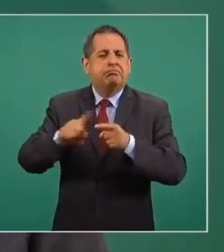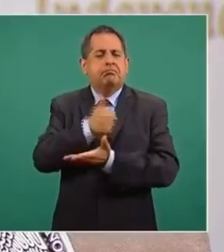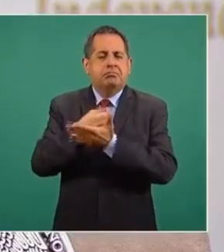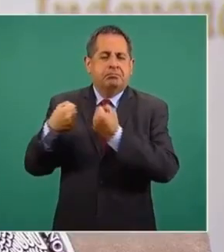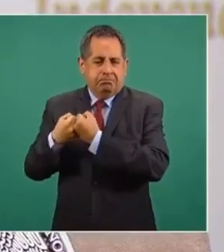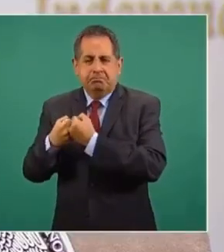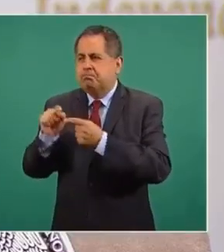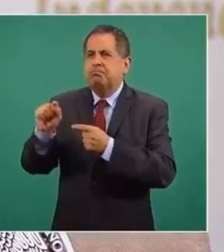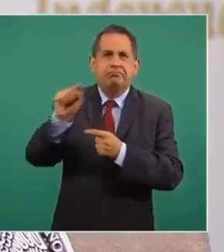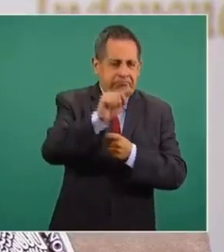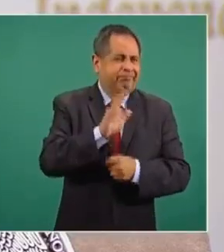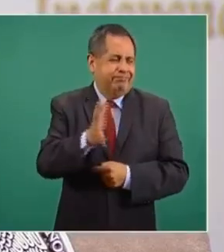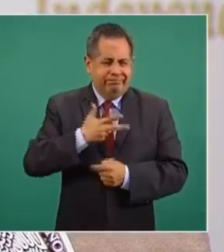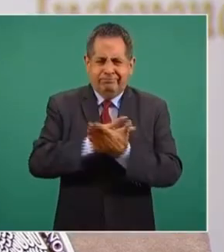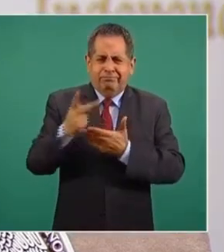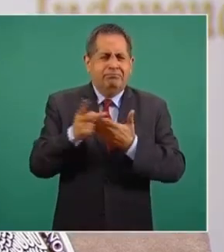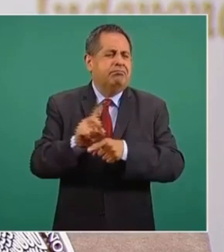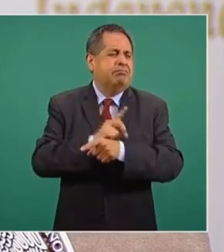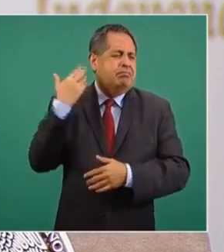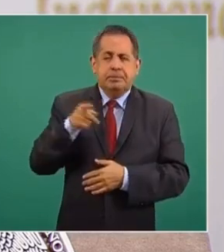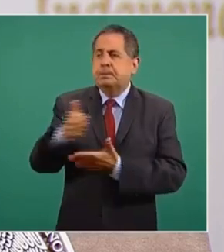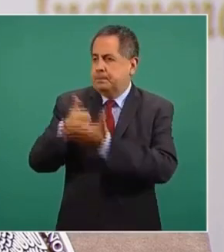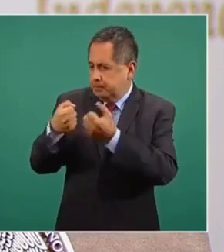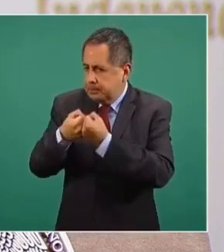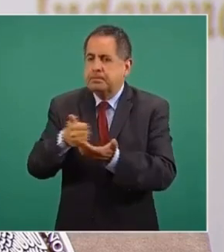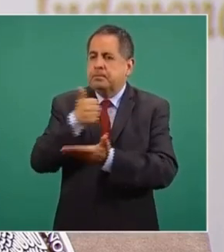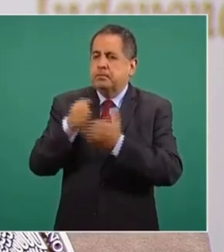fronterizas, en ciudades turísticas,